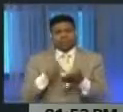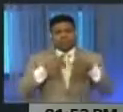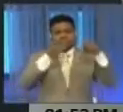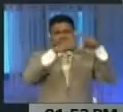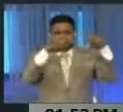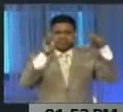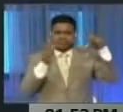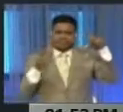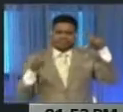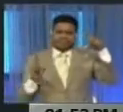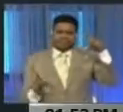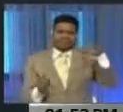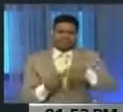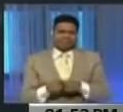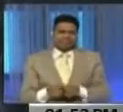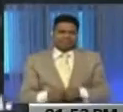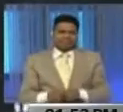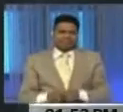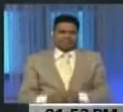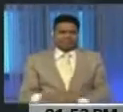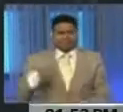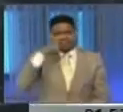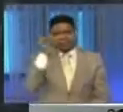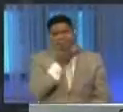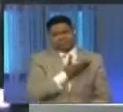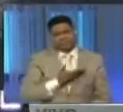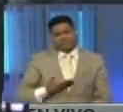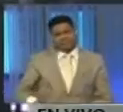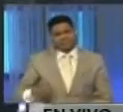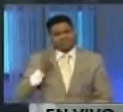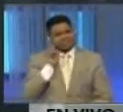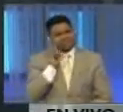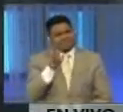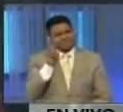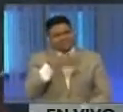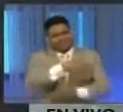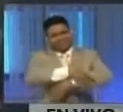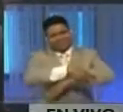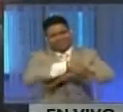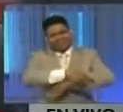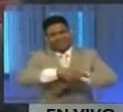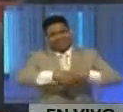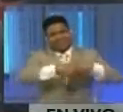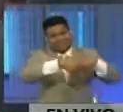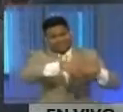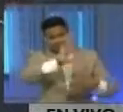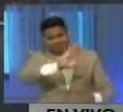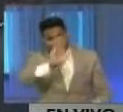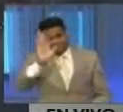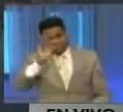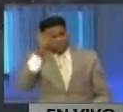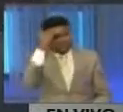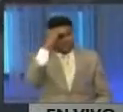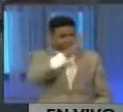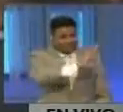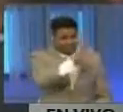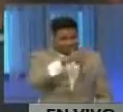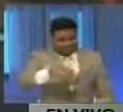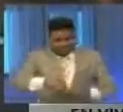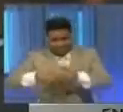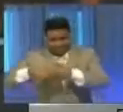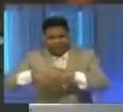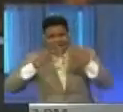del Orinoco. El mandatario venezolano, allí lo vemos, saludando a parte de las autoridades presentes el día de hoy,